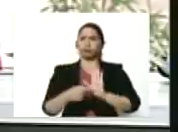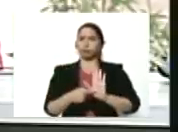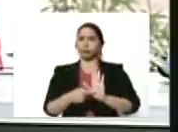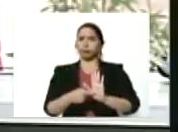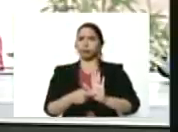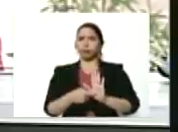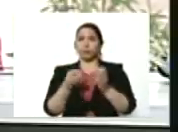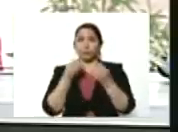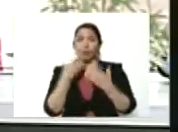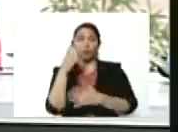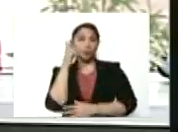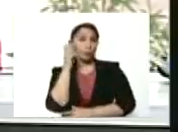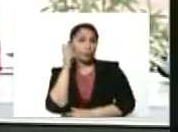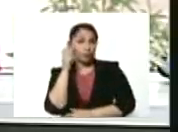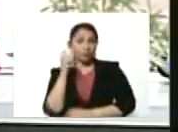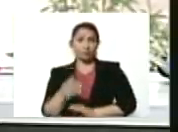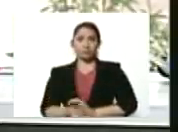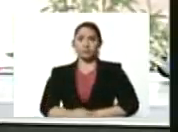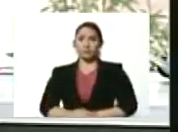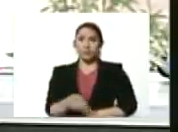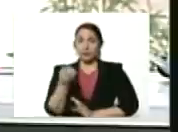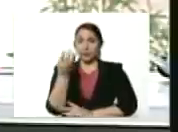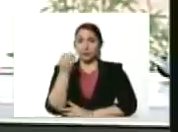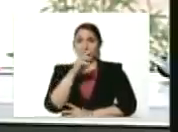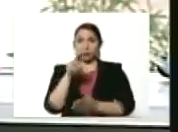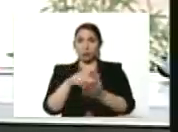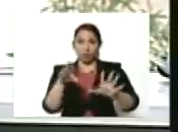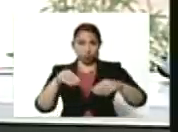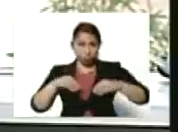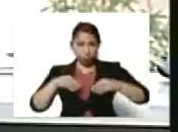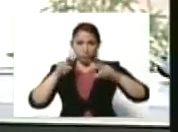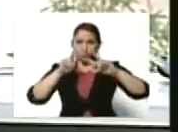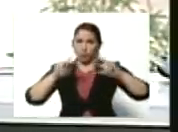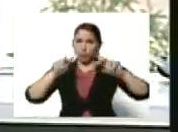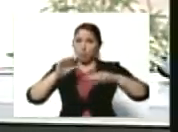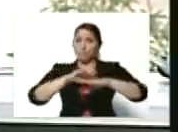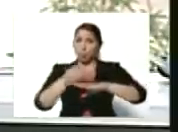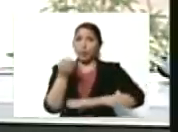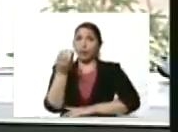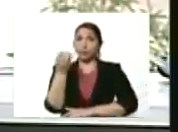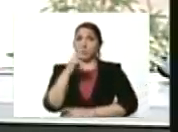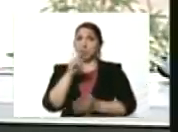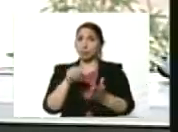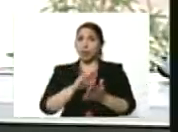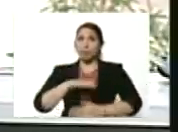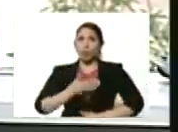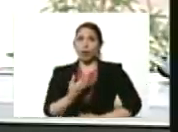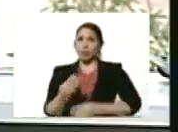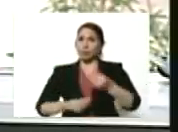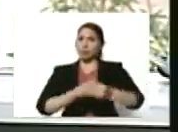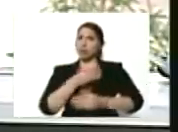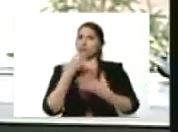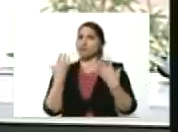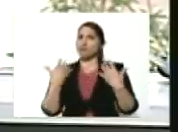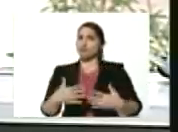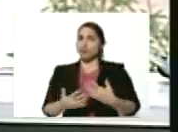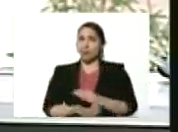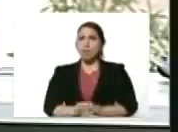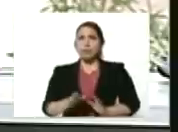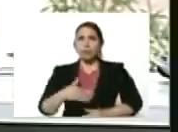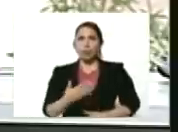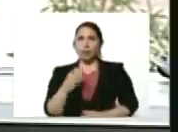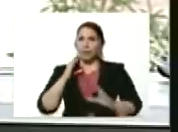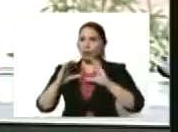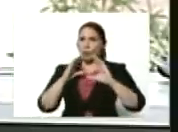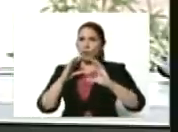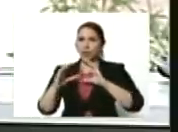bueno, escuché que la Asamblea Nacional va a tomar esta investigación, porque la Asamblea puede hacer mucho. Se pueden comunicar con el Congreso